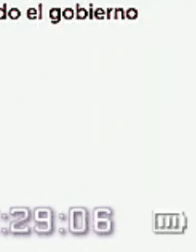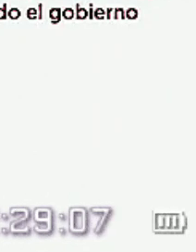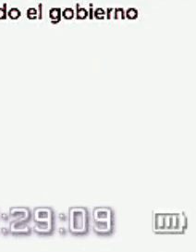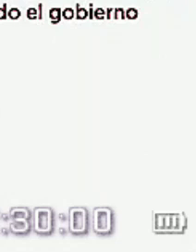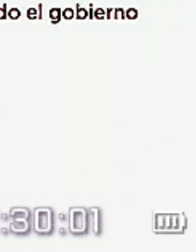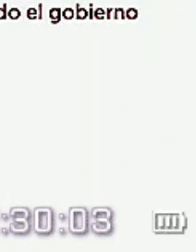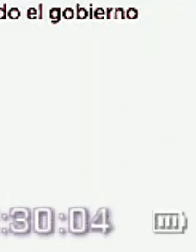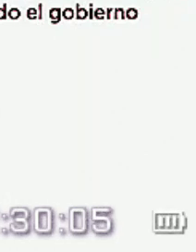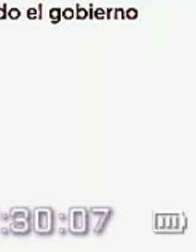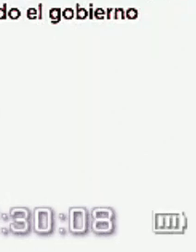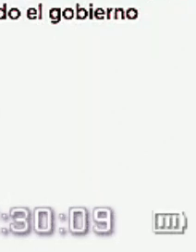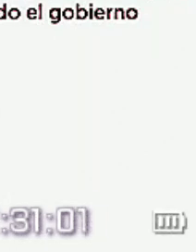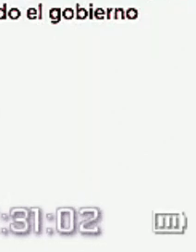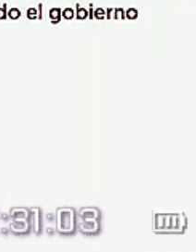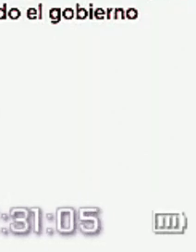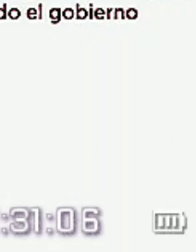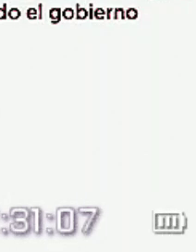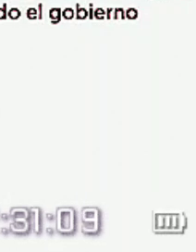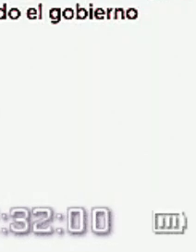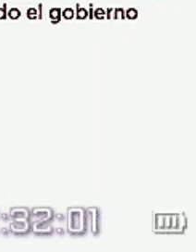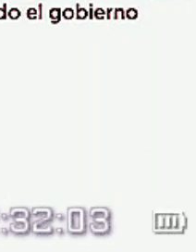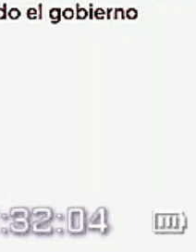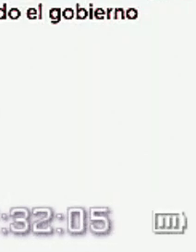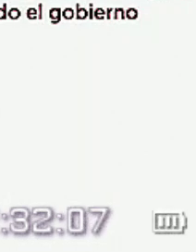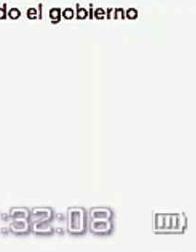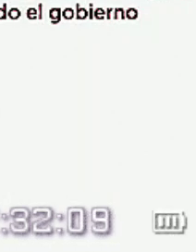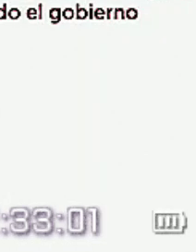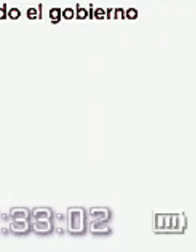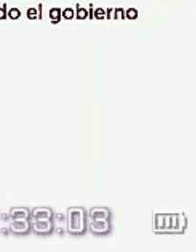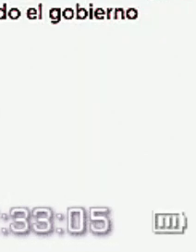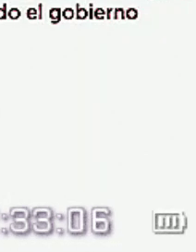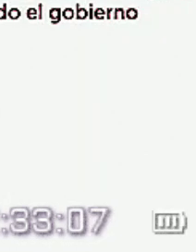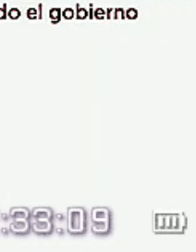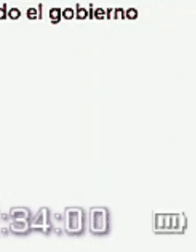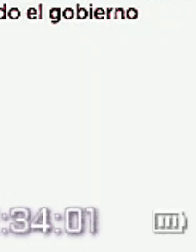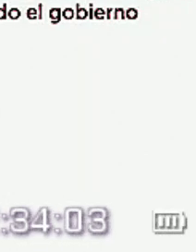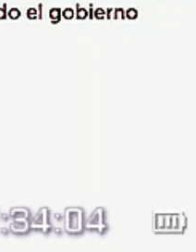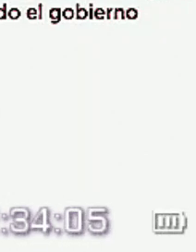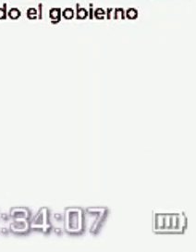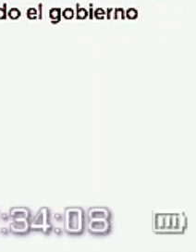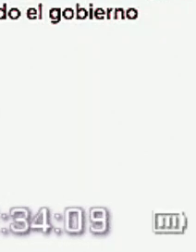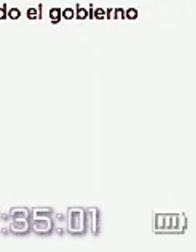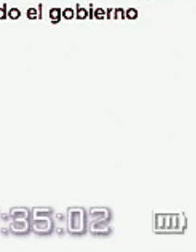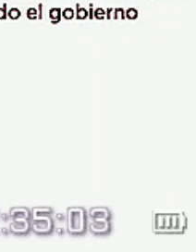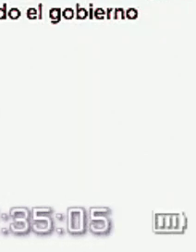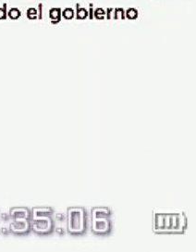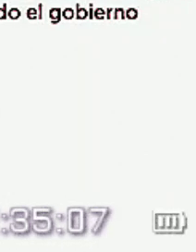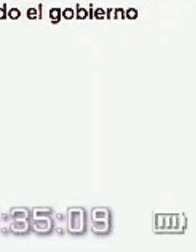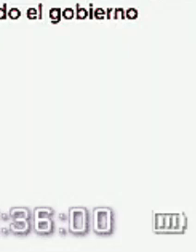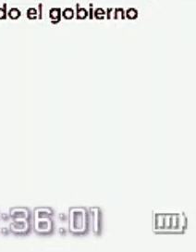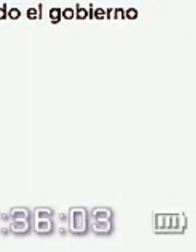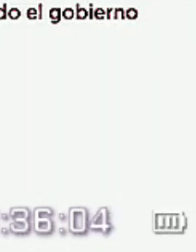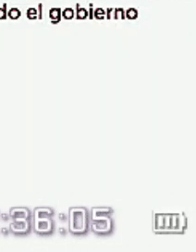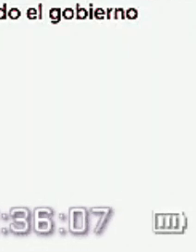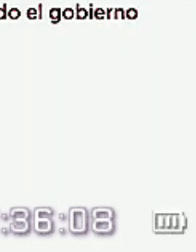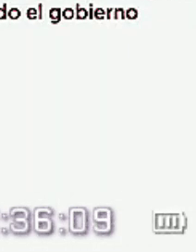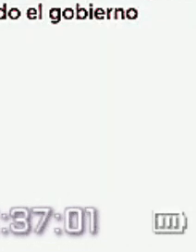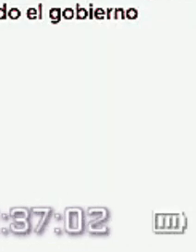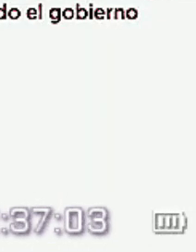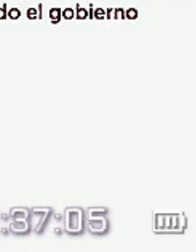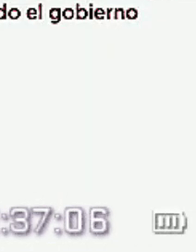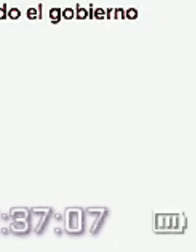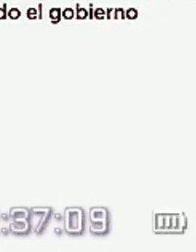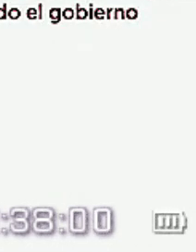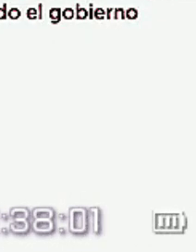toda la sociedad, con la gente, con los servidores públicos y también con el sector privado, porque la corrupción es